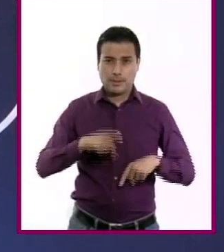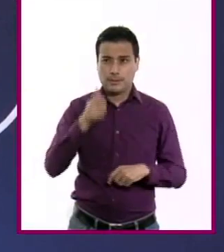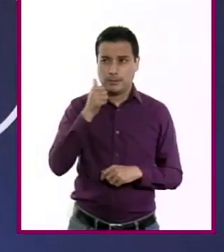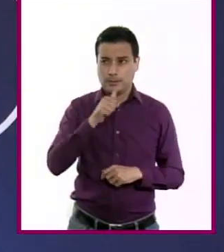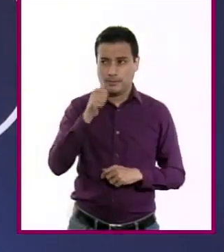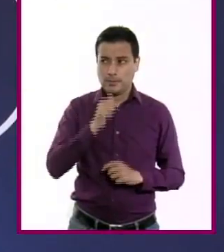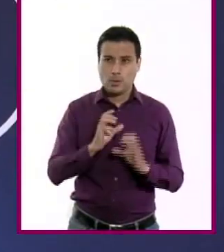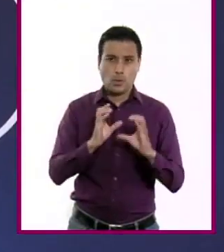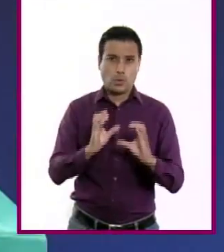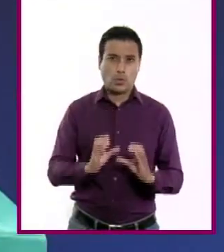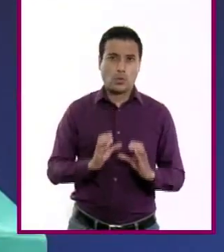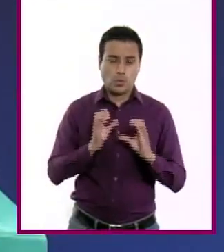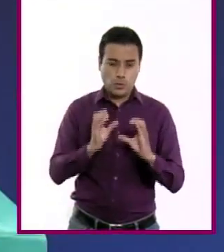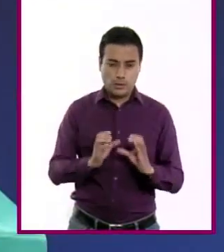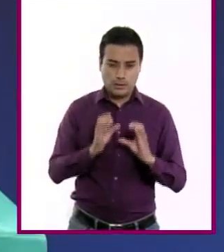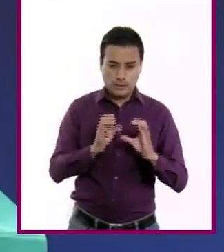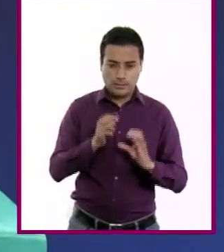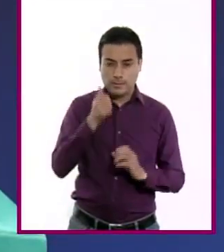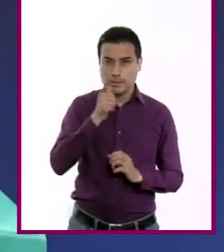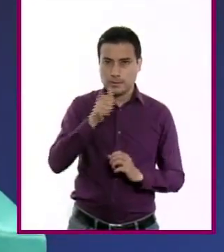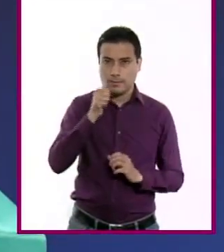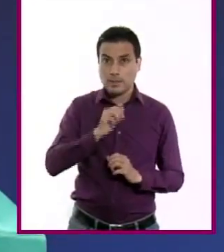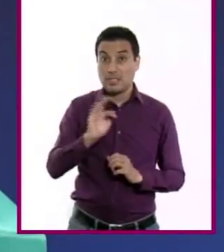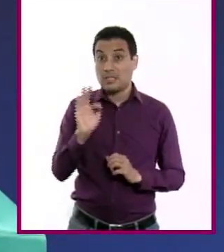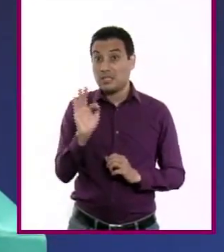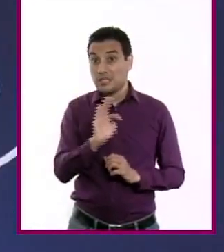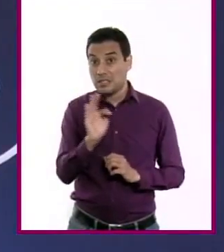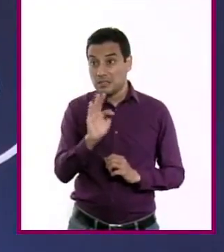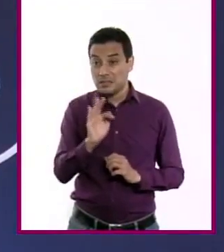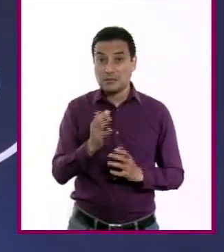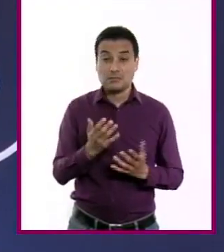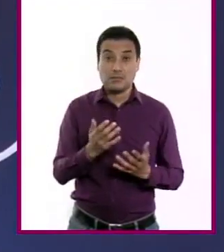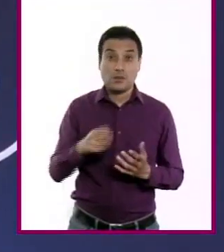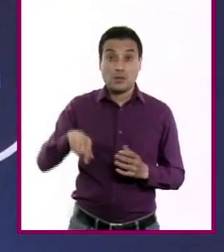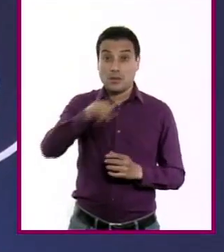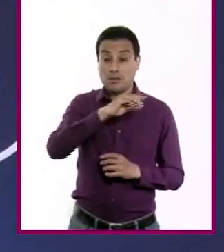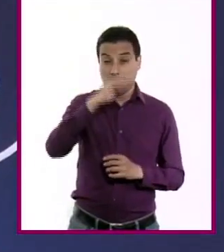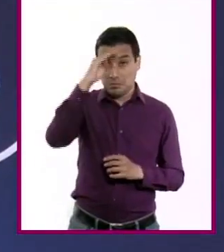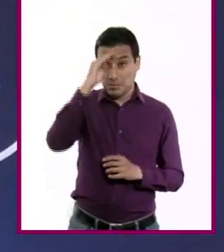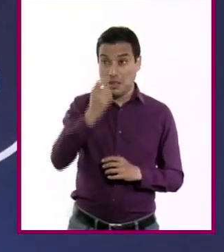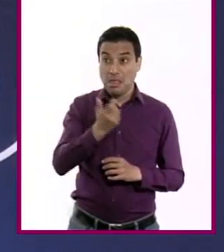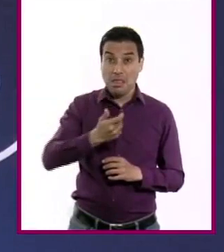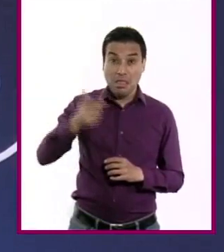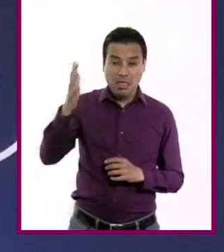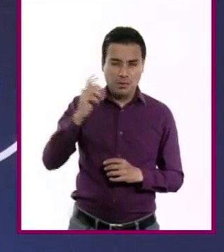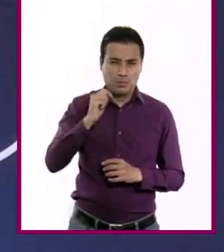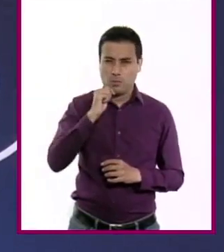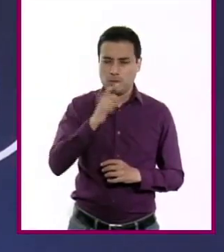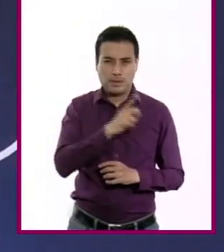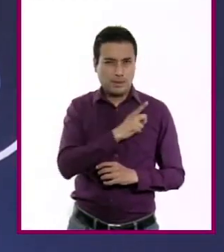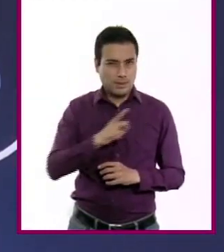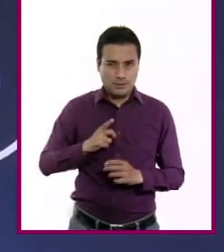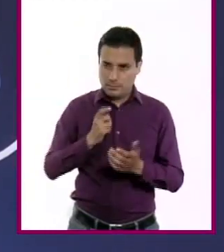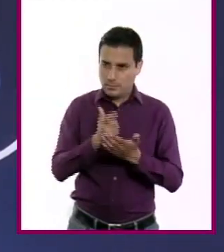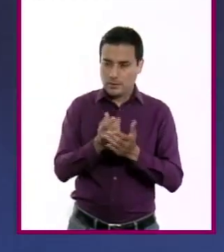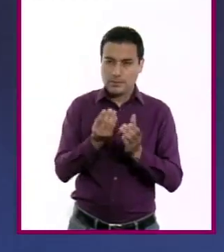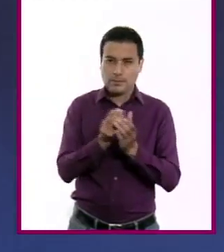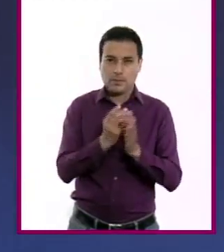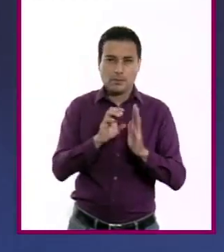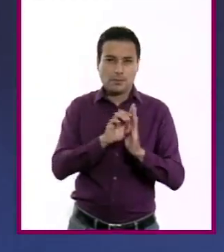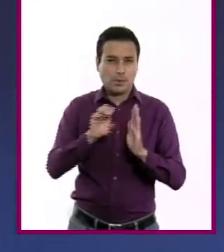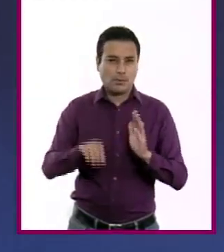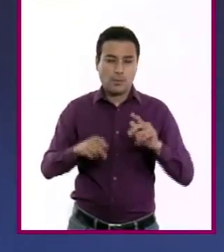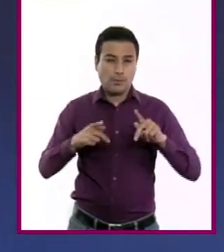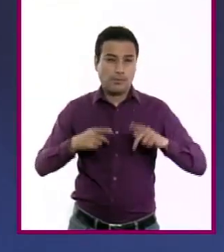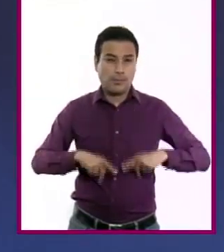persona, independientemente de que se invierta, lo que se invierta en seguridad. Si una persona no revisa lo que tendría que revisar de